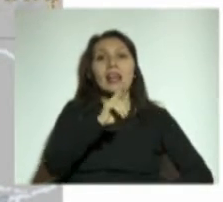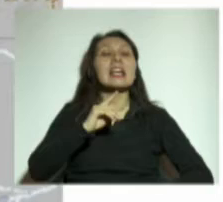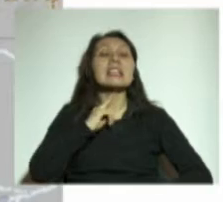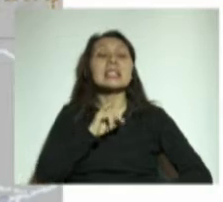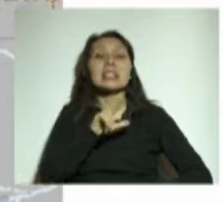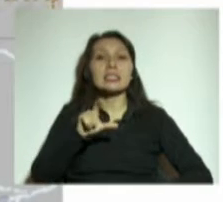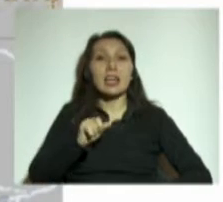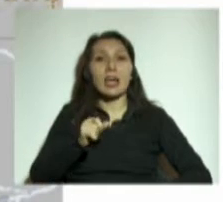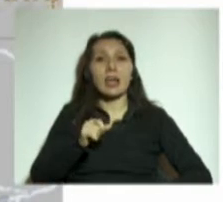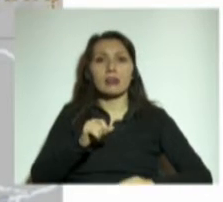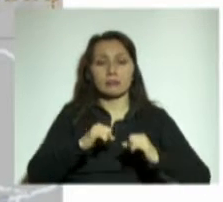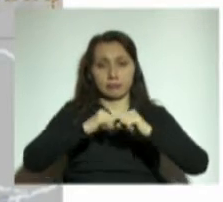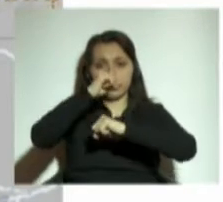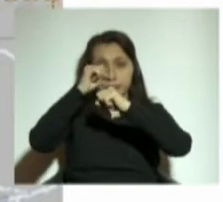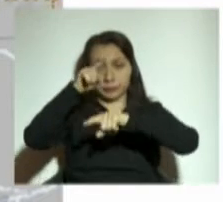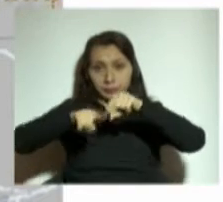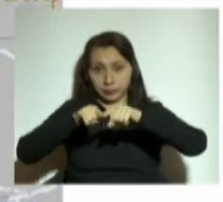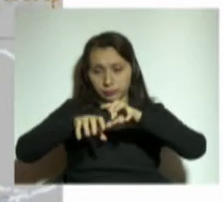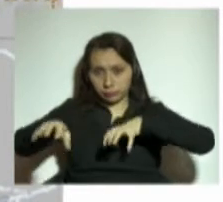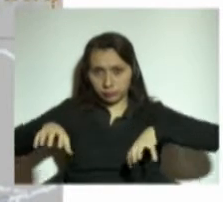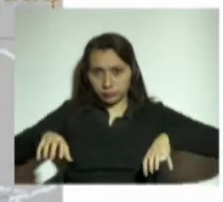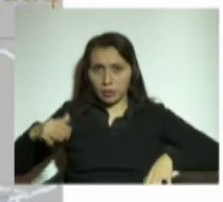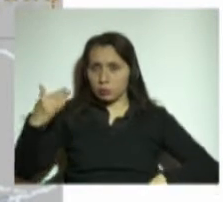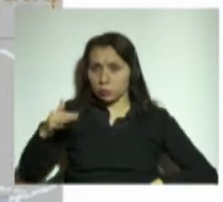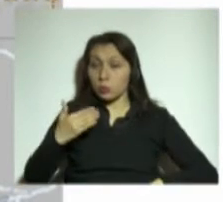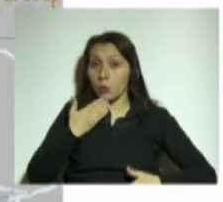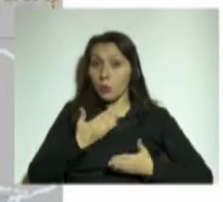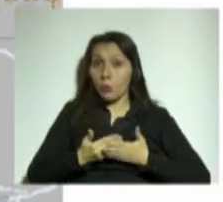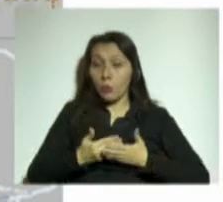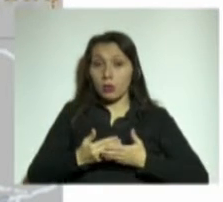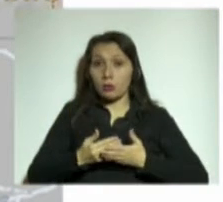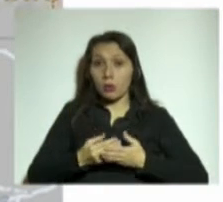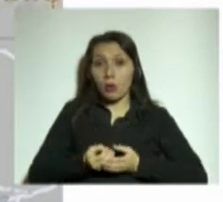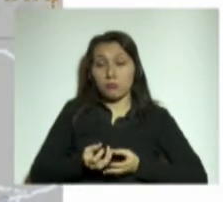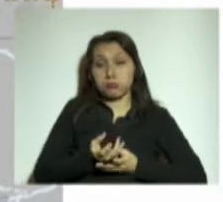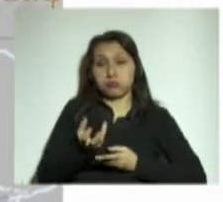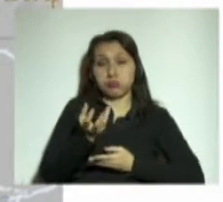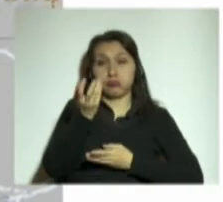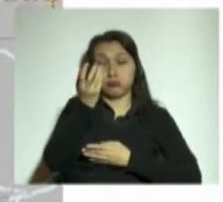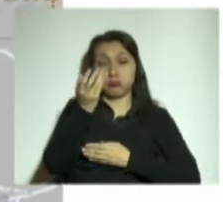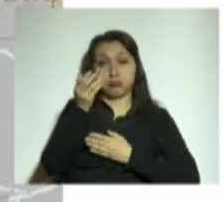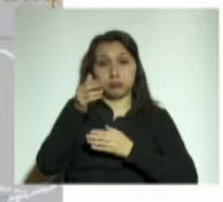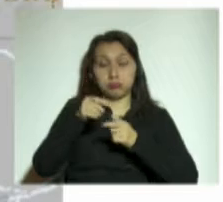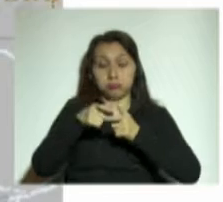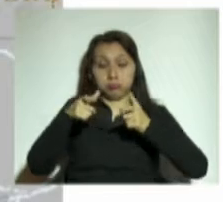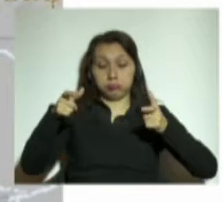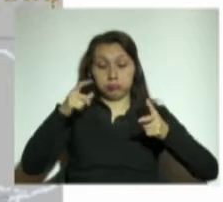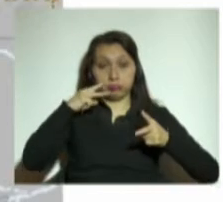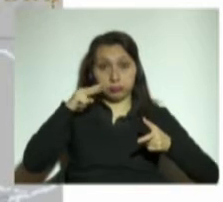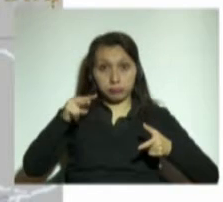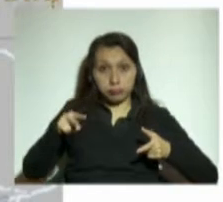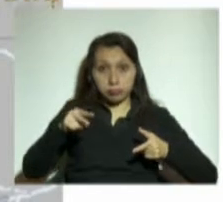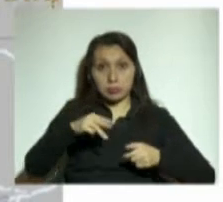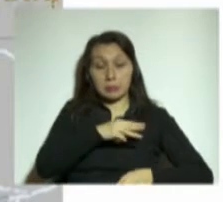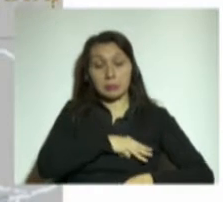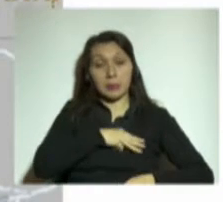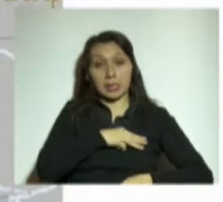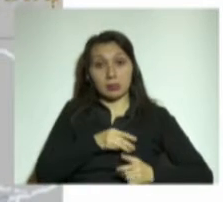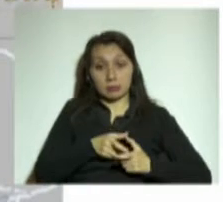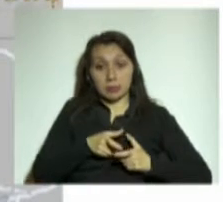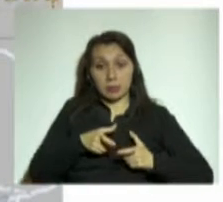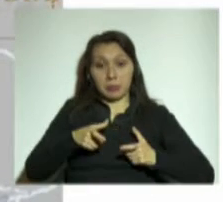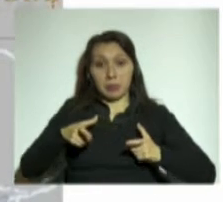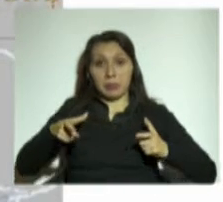estructura territorial importante. Cuanto más zumeas hacia afuera, cuanto más dimensión adquiere la metrópolis,